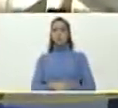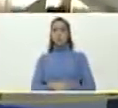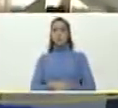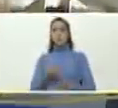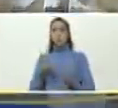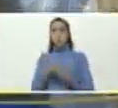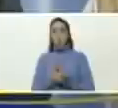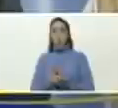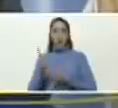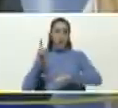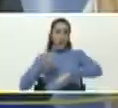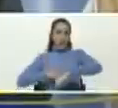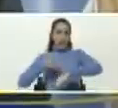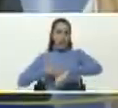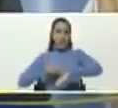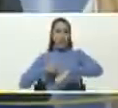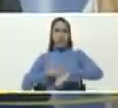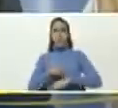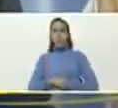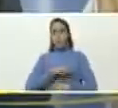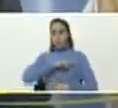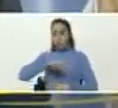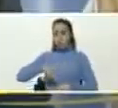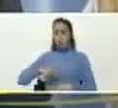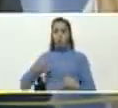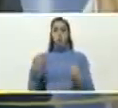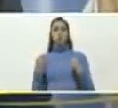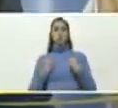que para esta etapa que vamos a vivir,